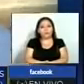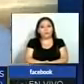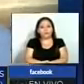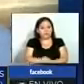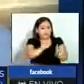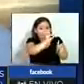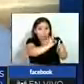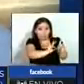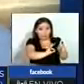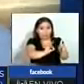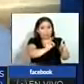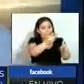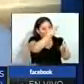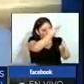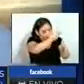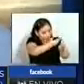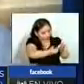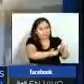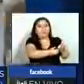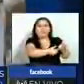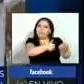Excelente es el mar